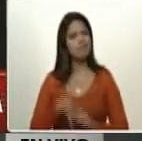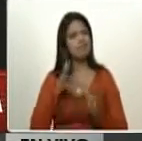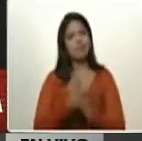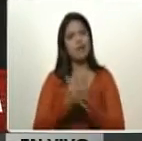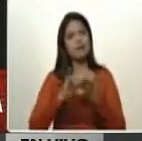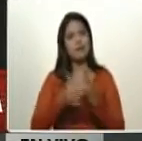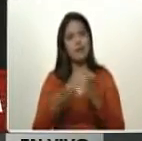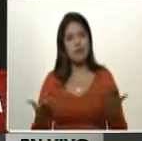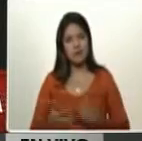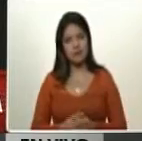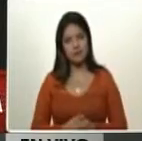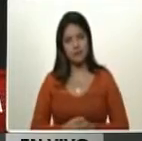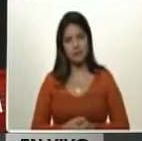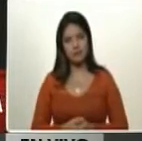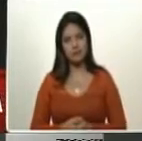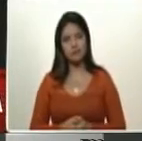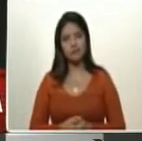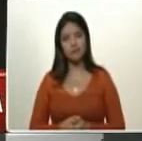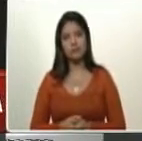significa